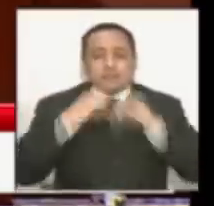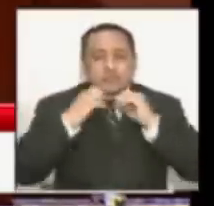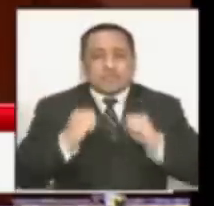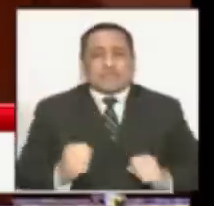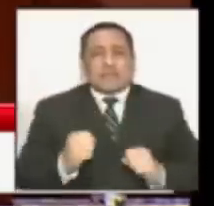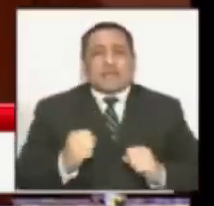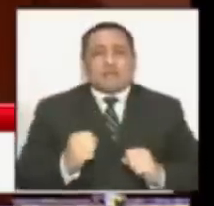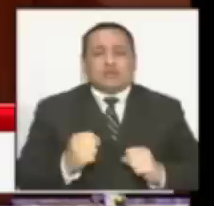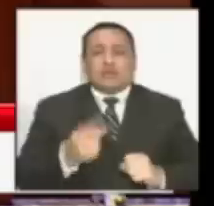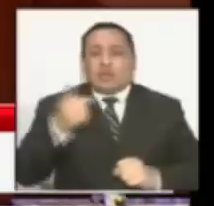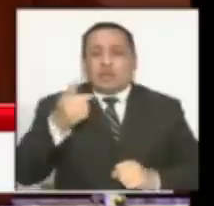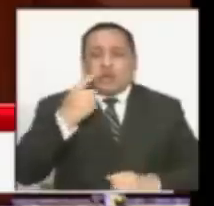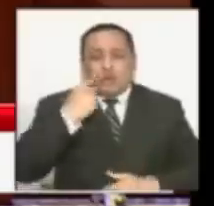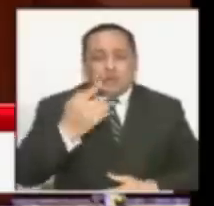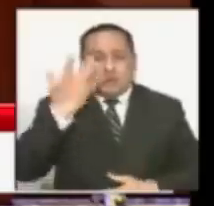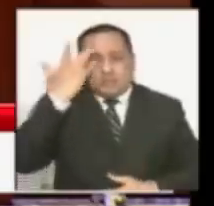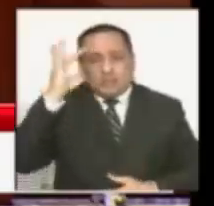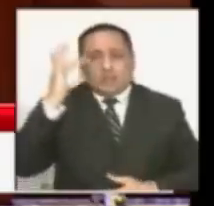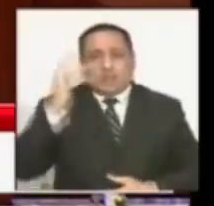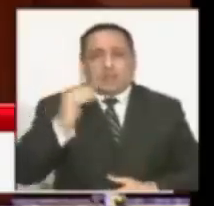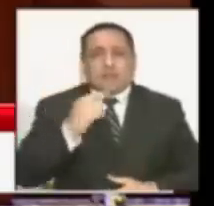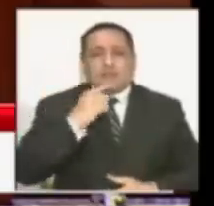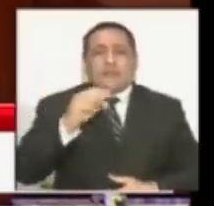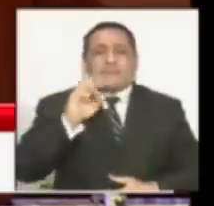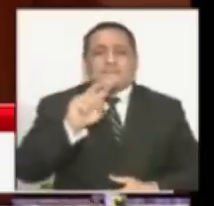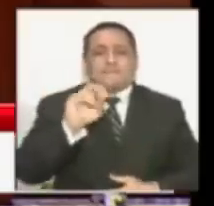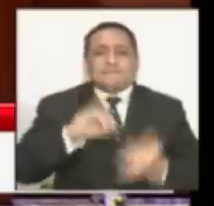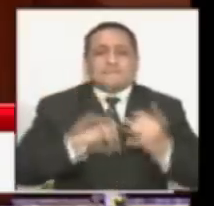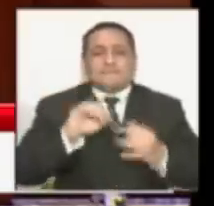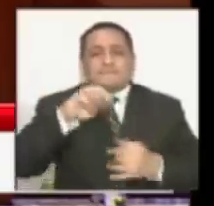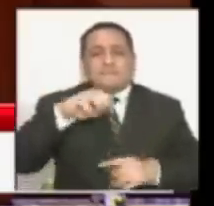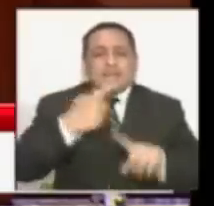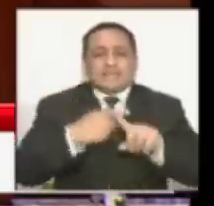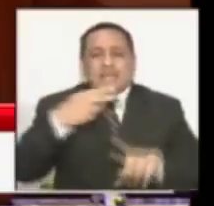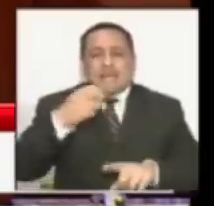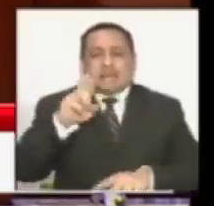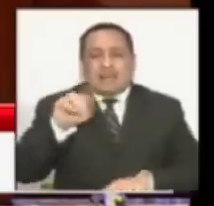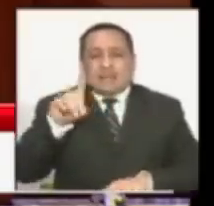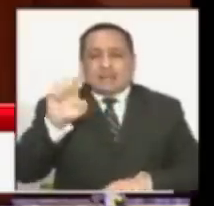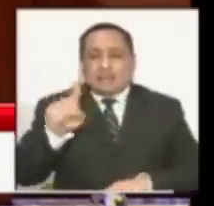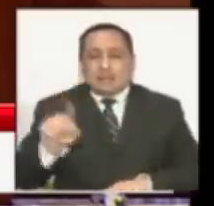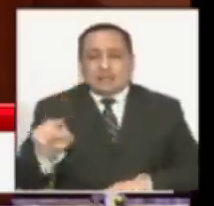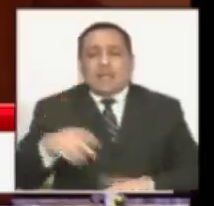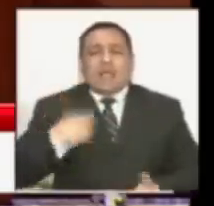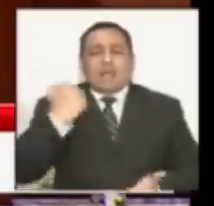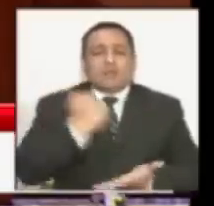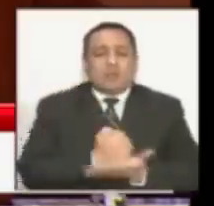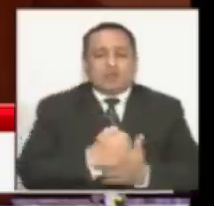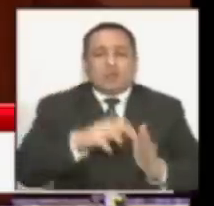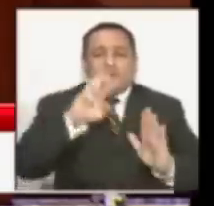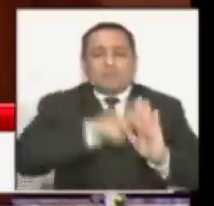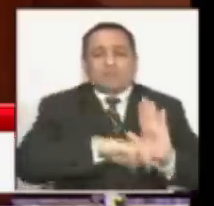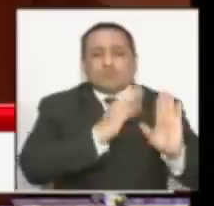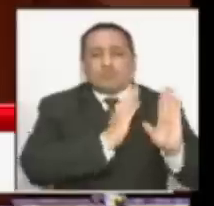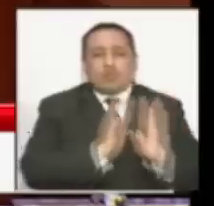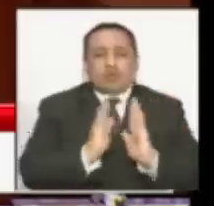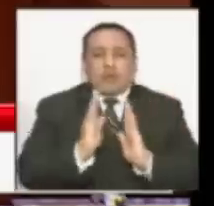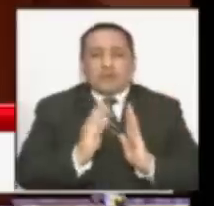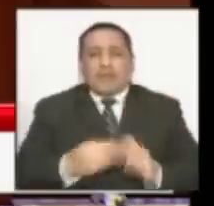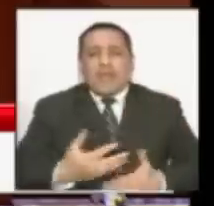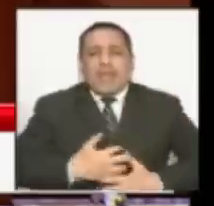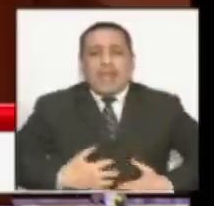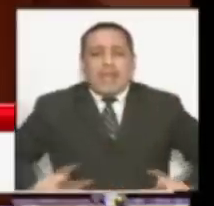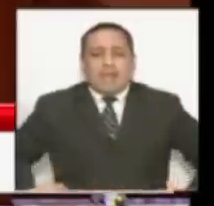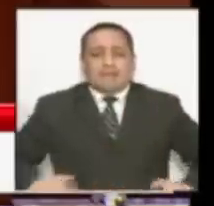secretario técnico, el distinguido intelectual Máximo Hernández, el Acuerdo Nacional ha aprobado un programa de hambre